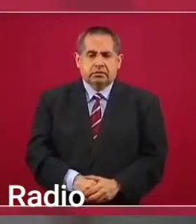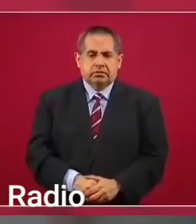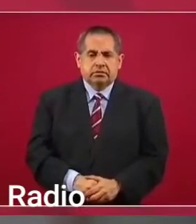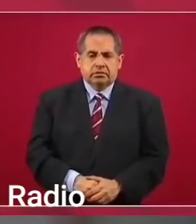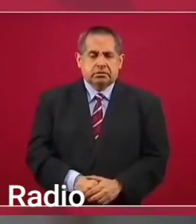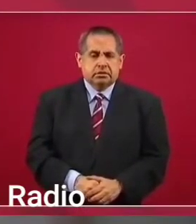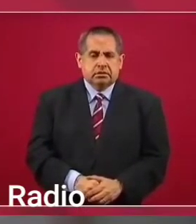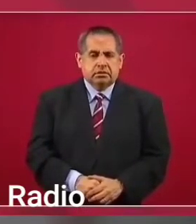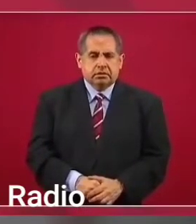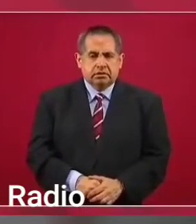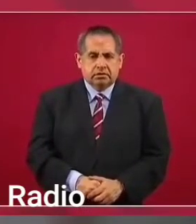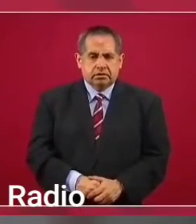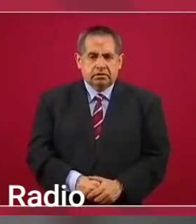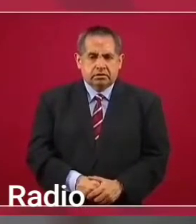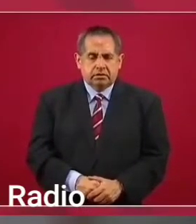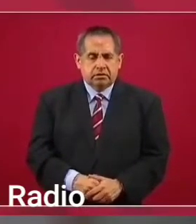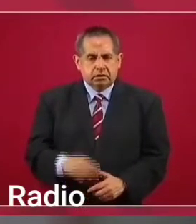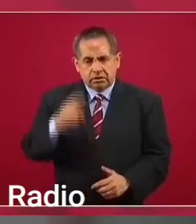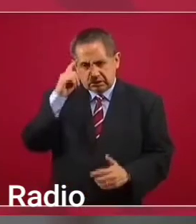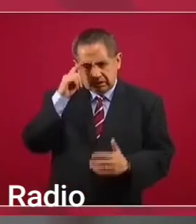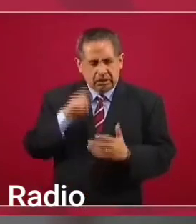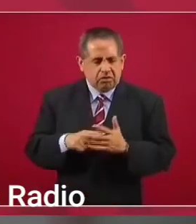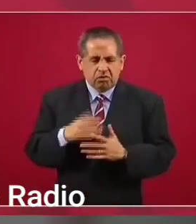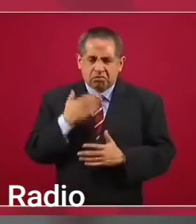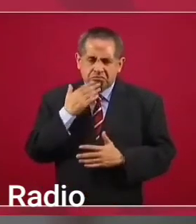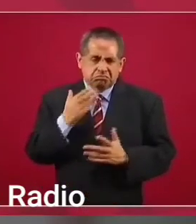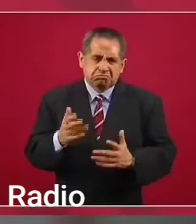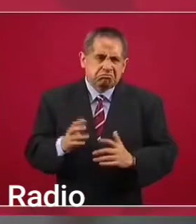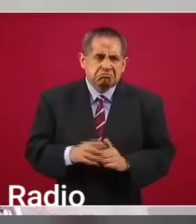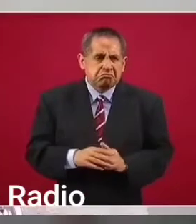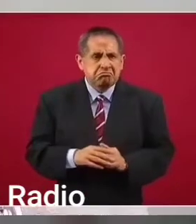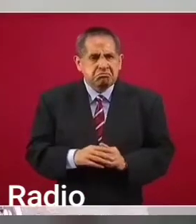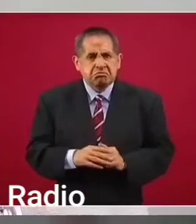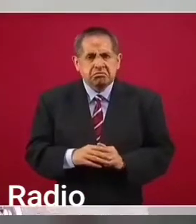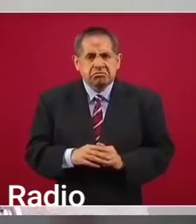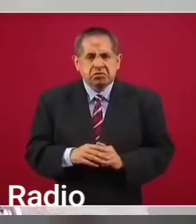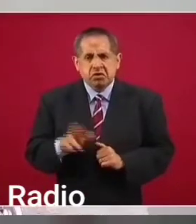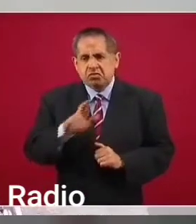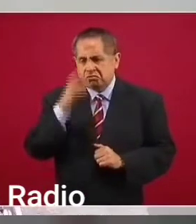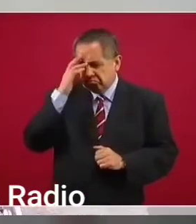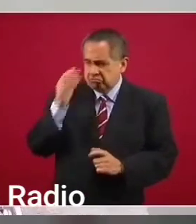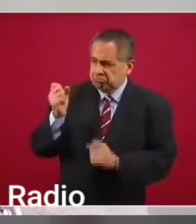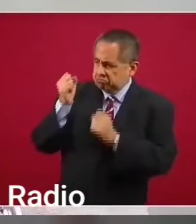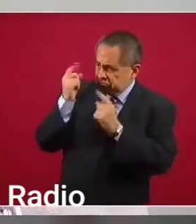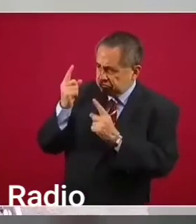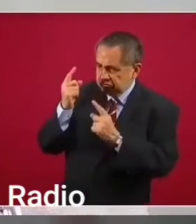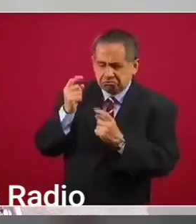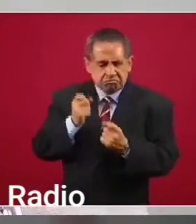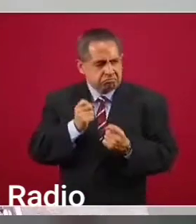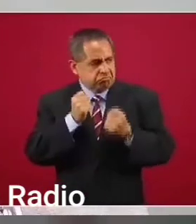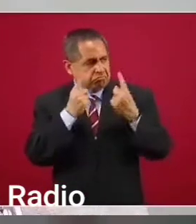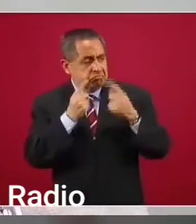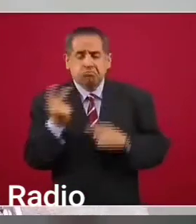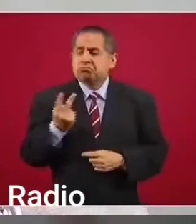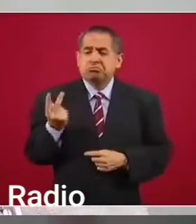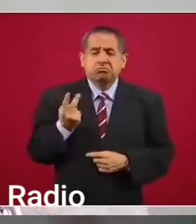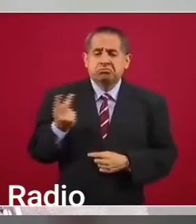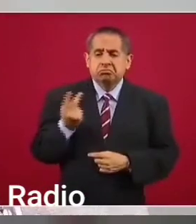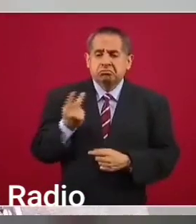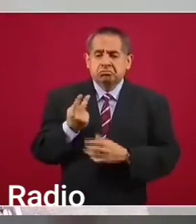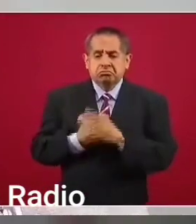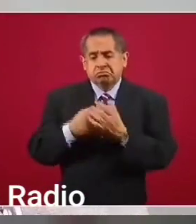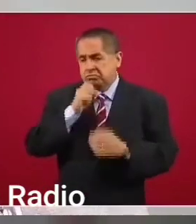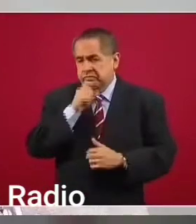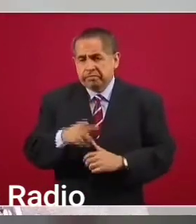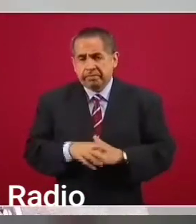creo que fue un reconocimiento mutuo. Él